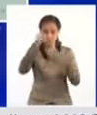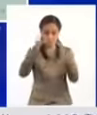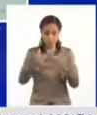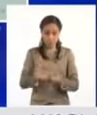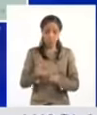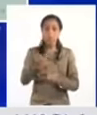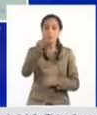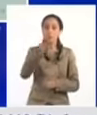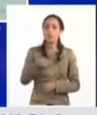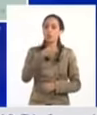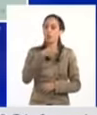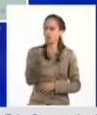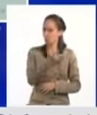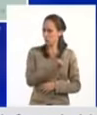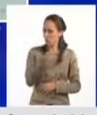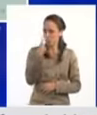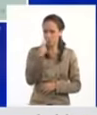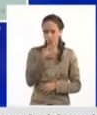se diagnostican casos.